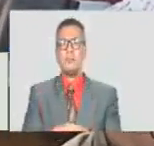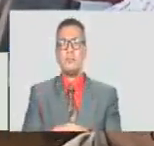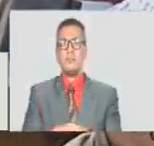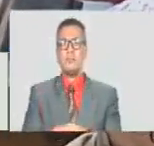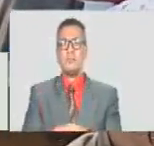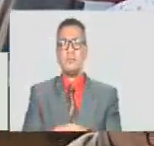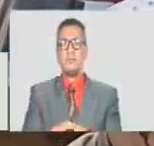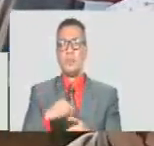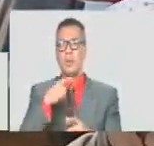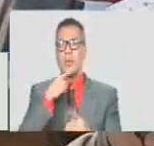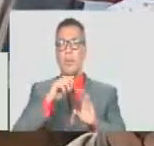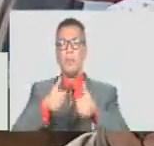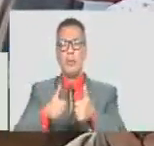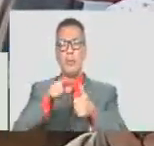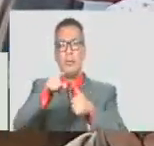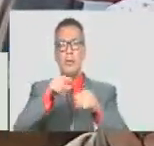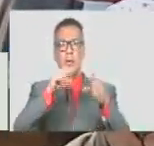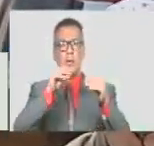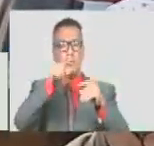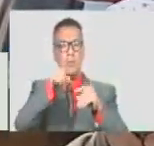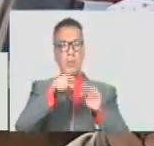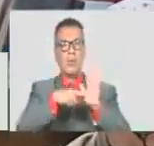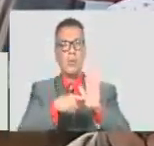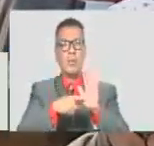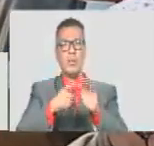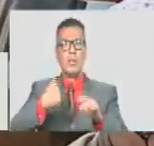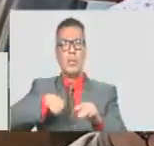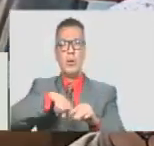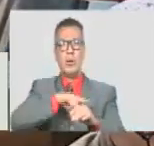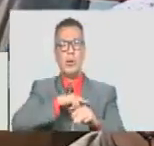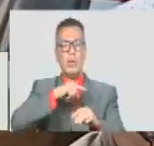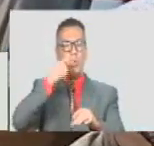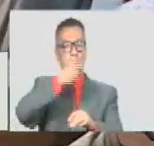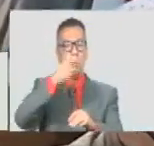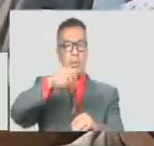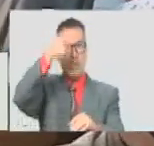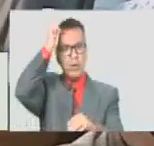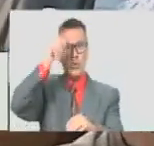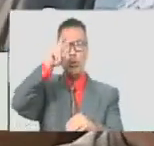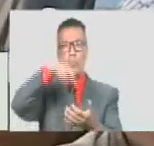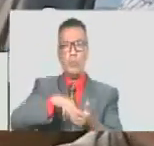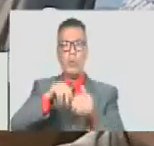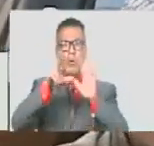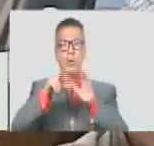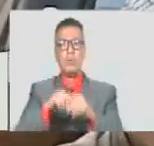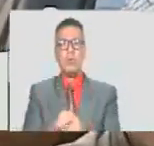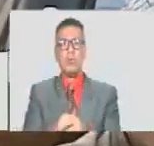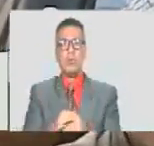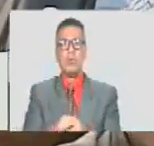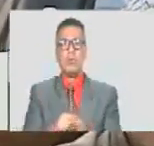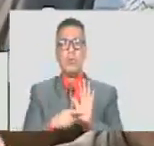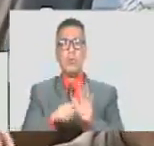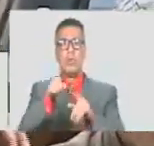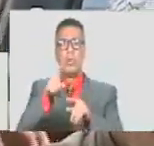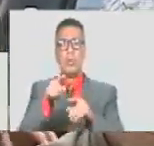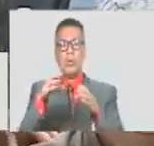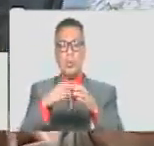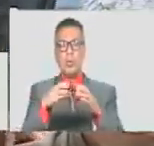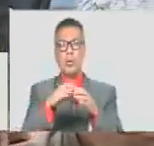sale una declaración sobre los derechos de nuestros pueblos indígenas. En el 2008 saca una